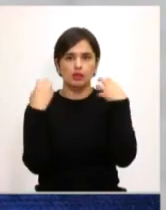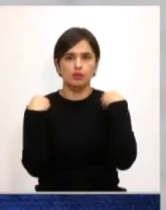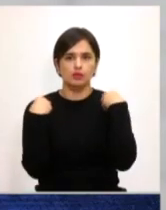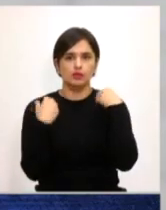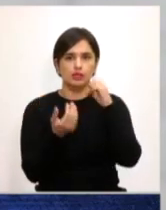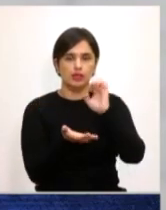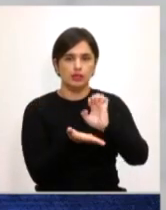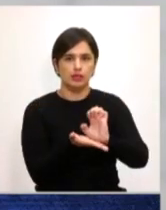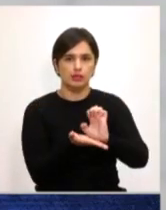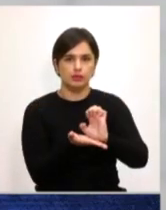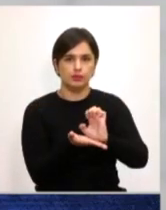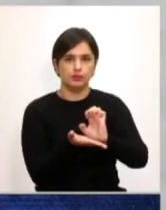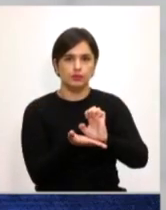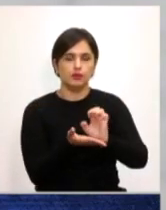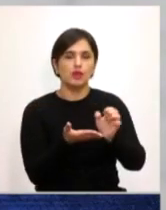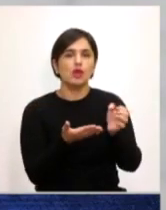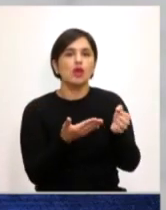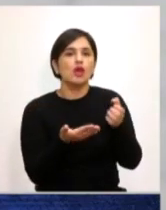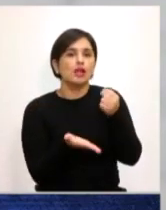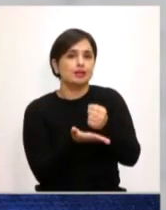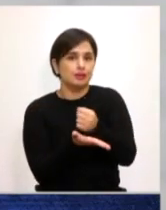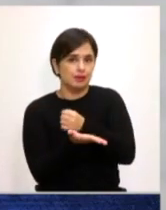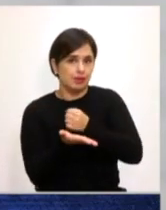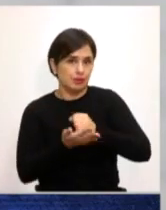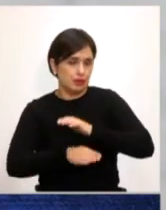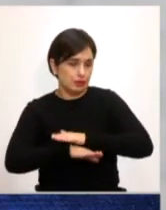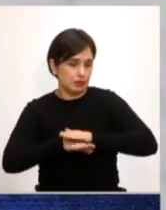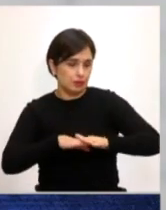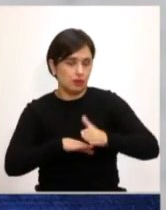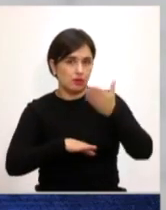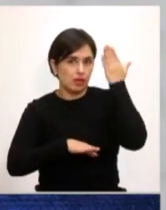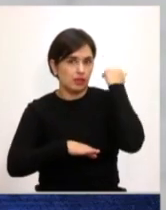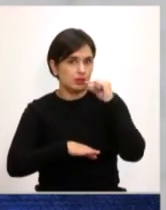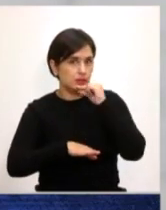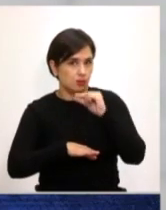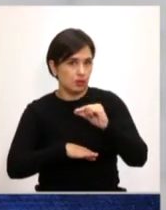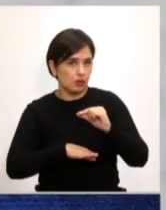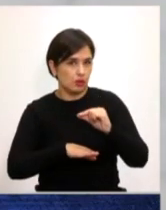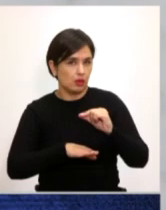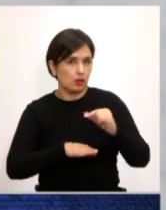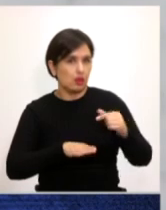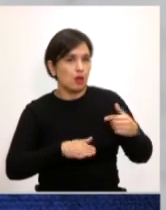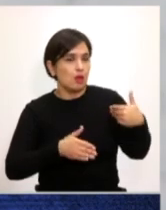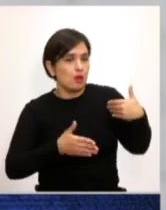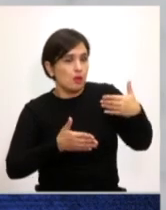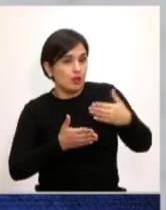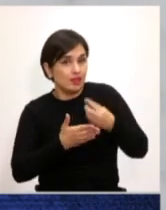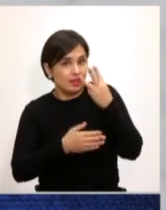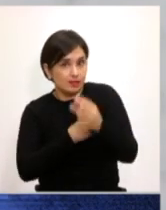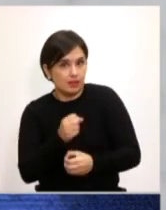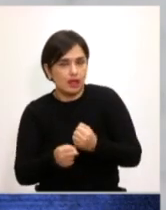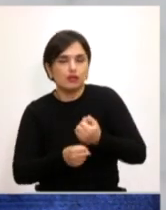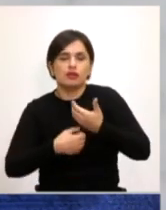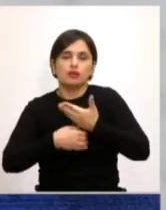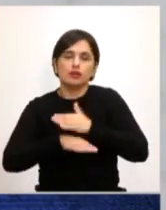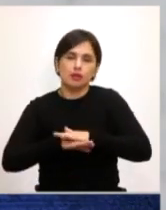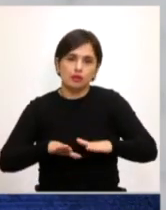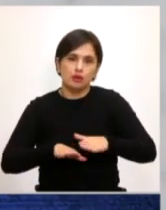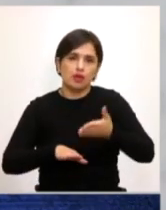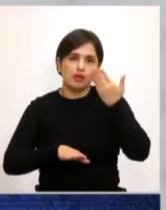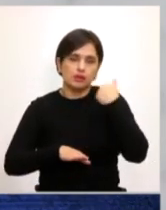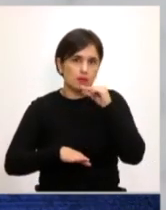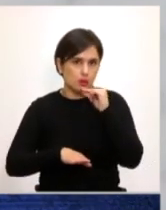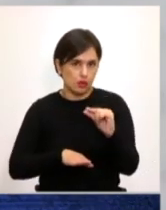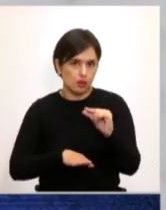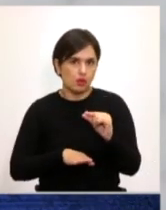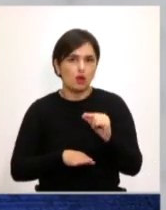fiscal, cuyo trámite legislativo culminó recientemente después de casi 3 años de tramitación. Sin duda, un